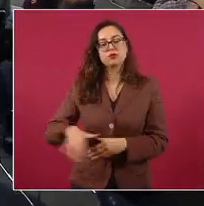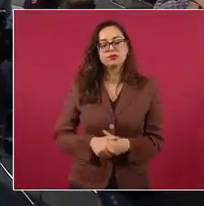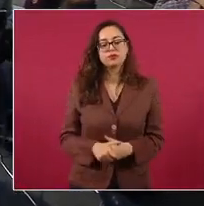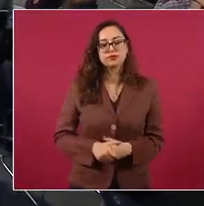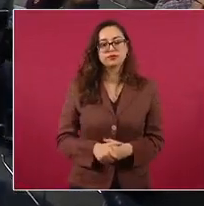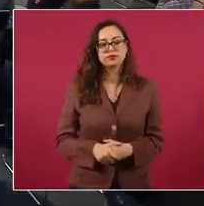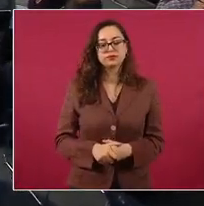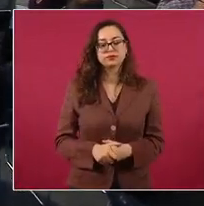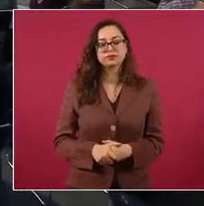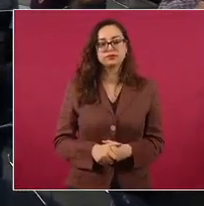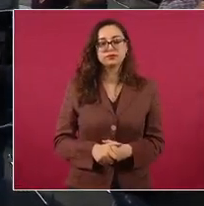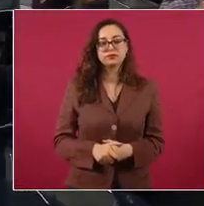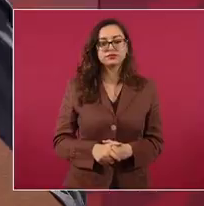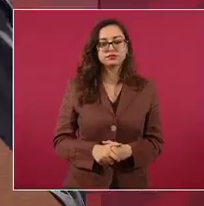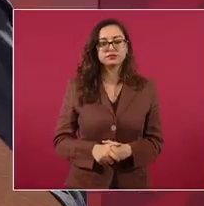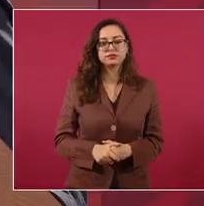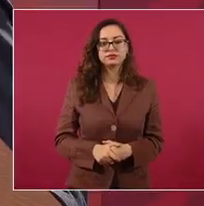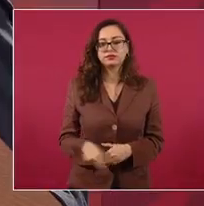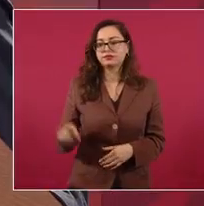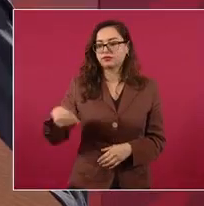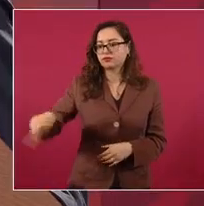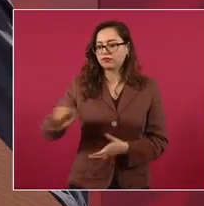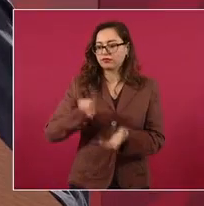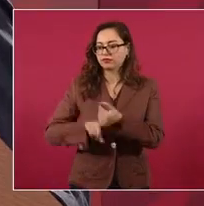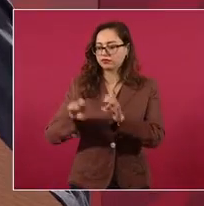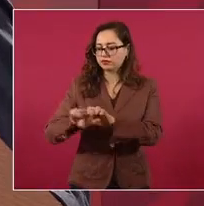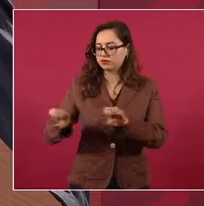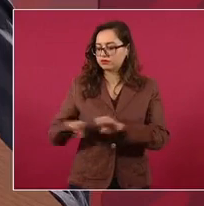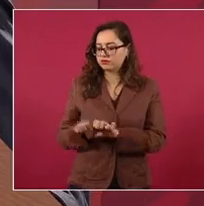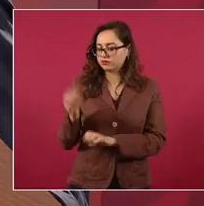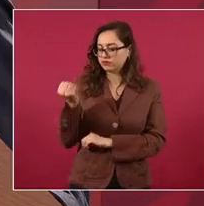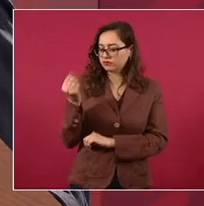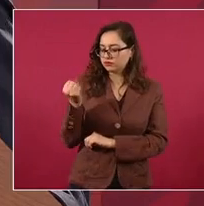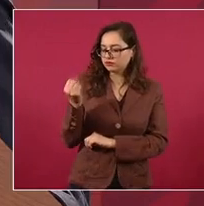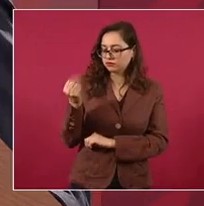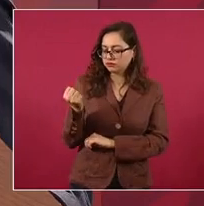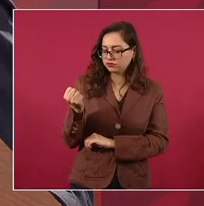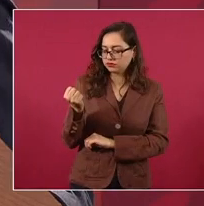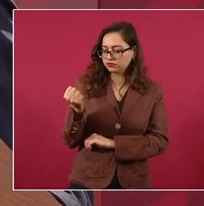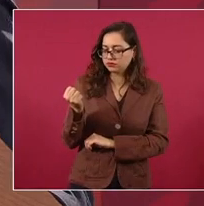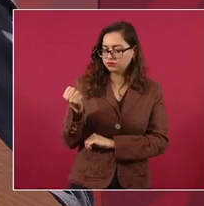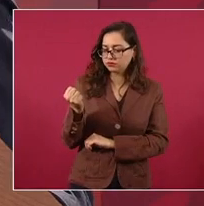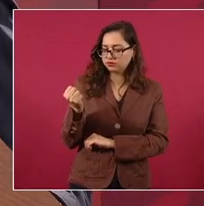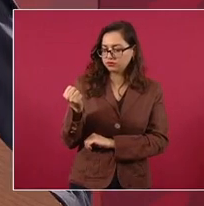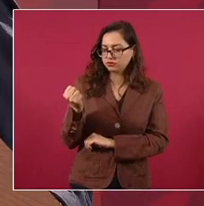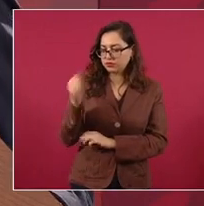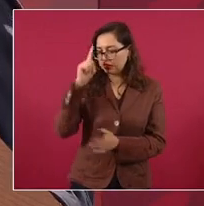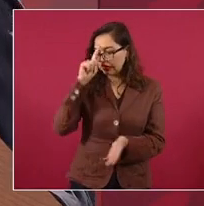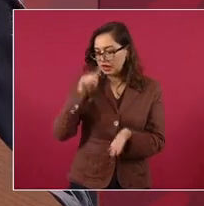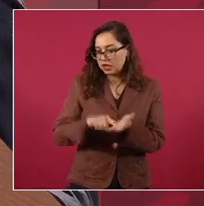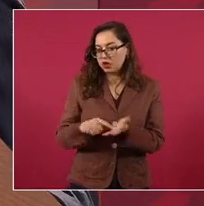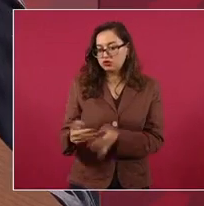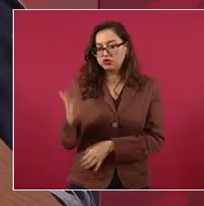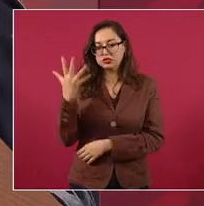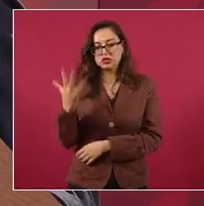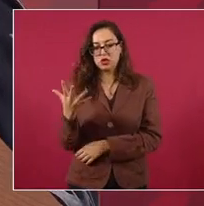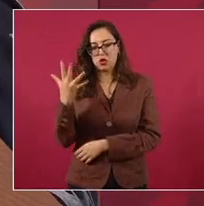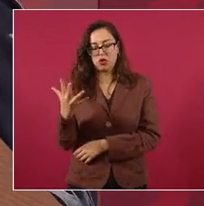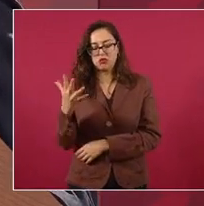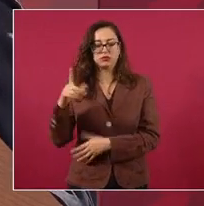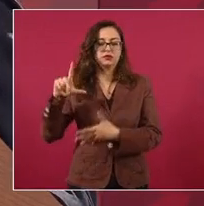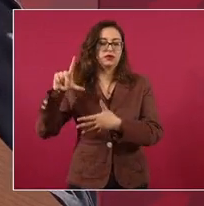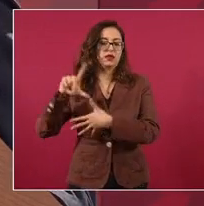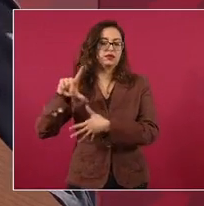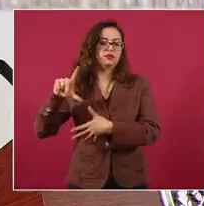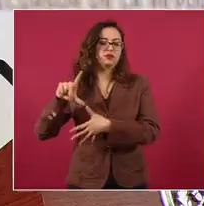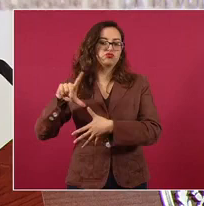porque de los nueve, por lo general, son cinco latinos